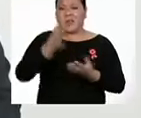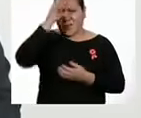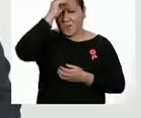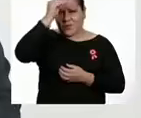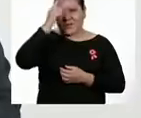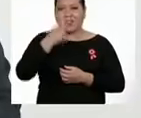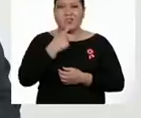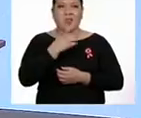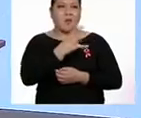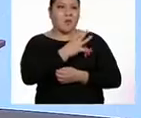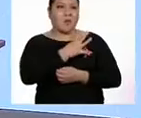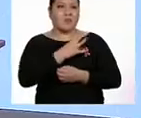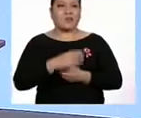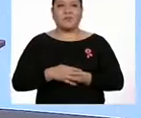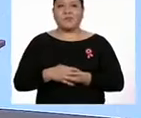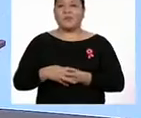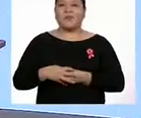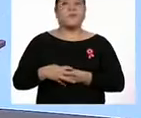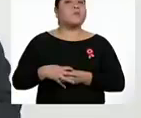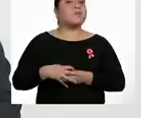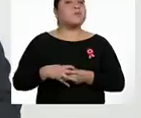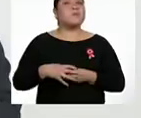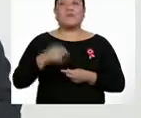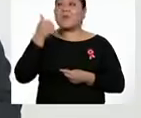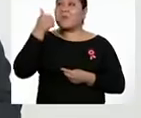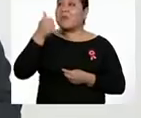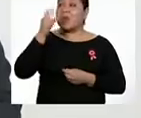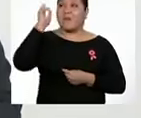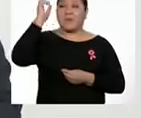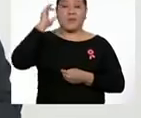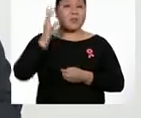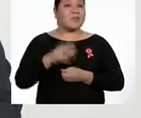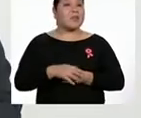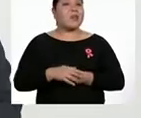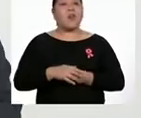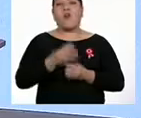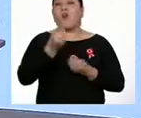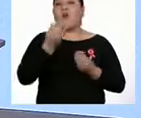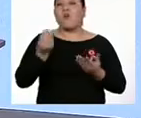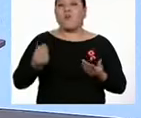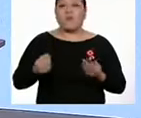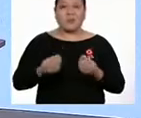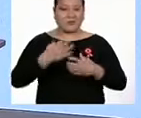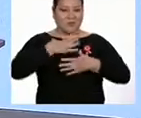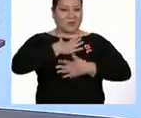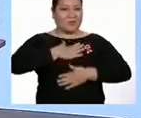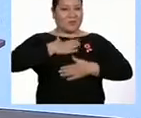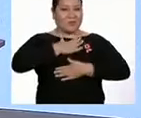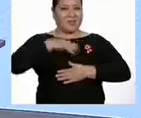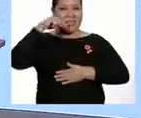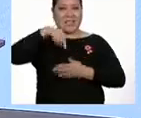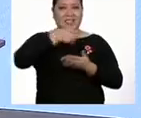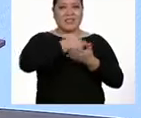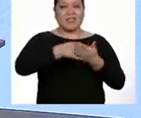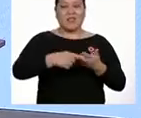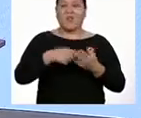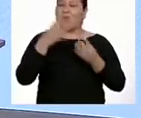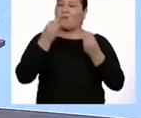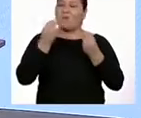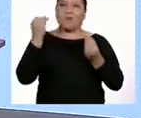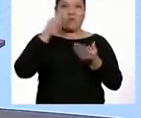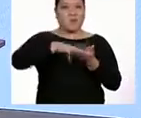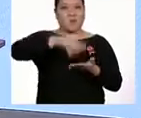de cuarto y secundaria? Estamos muy bien, profesora Janet, con mucho entusiasmo porque esta semana ha sido de